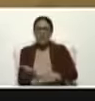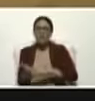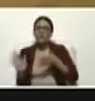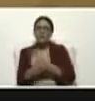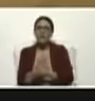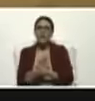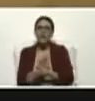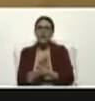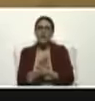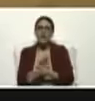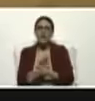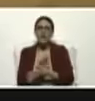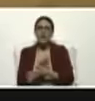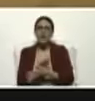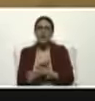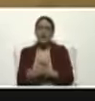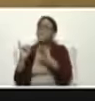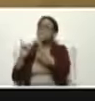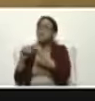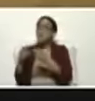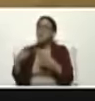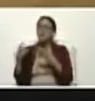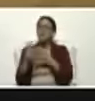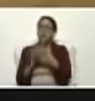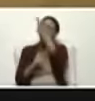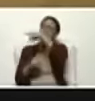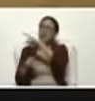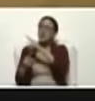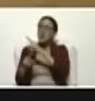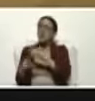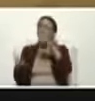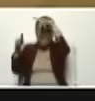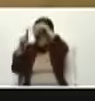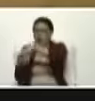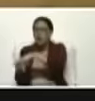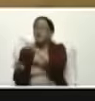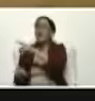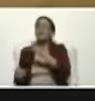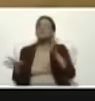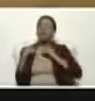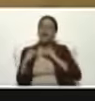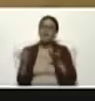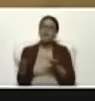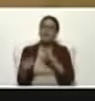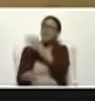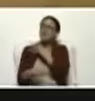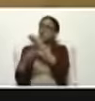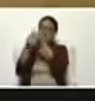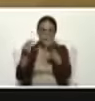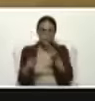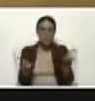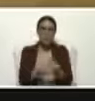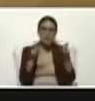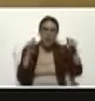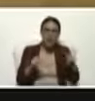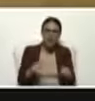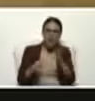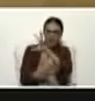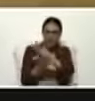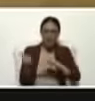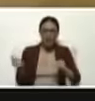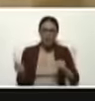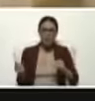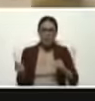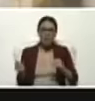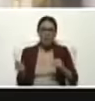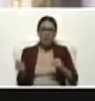soberanía del Imperio Británico sobre las Malvinas. Así pretenden venir a reconocer